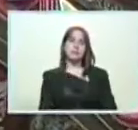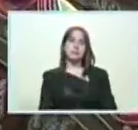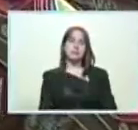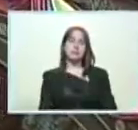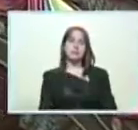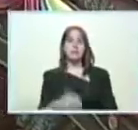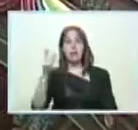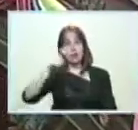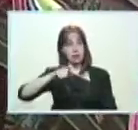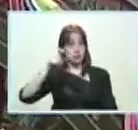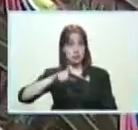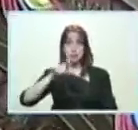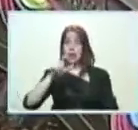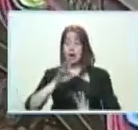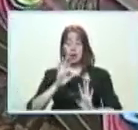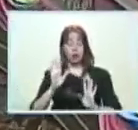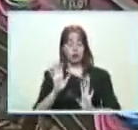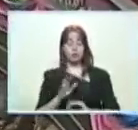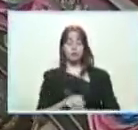necesario